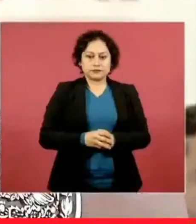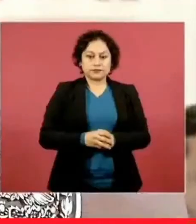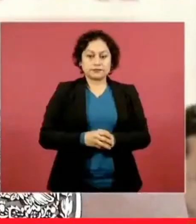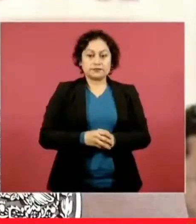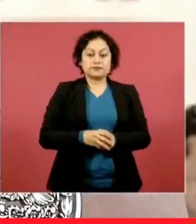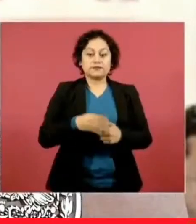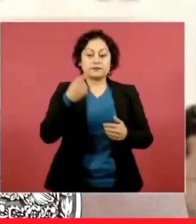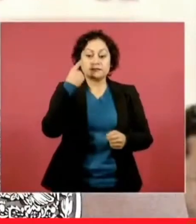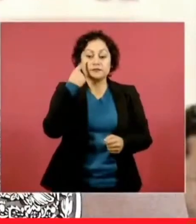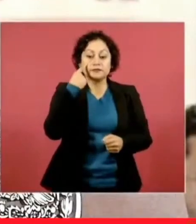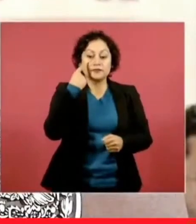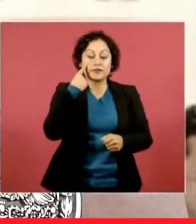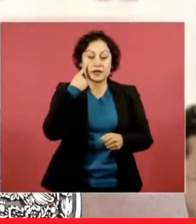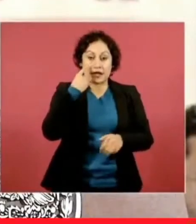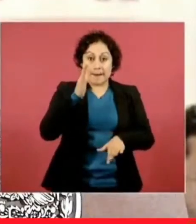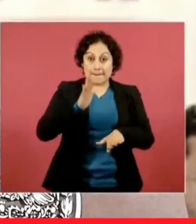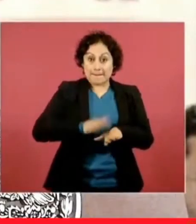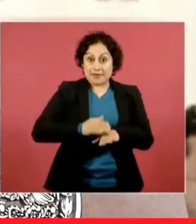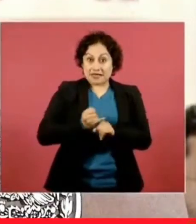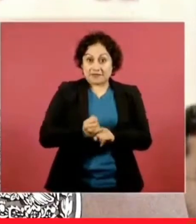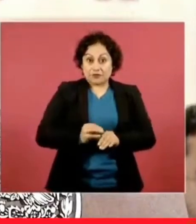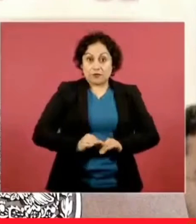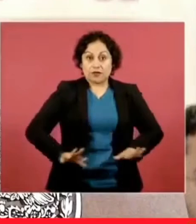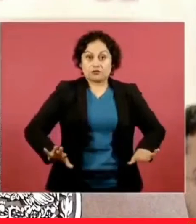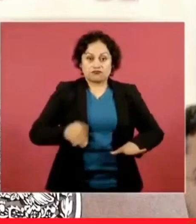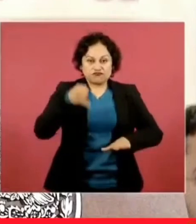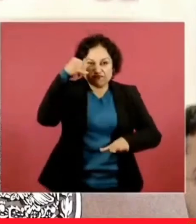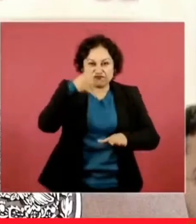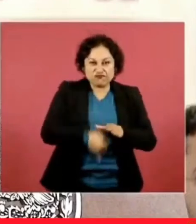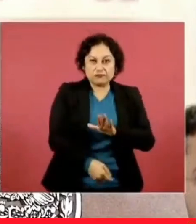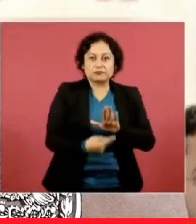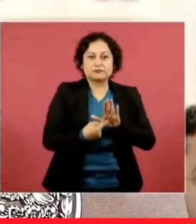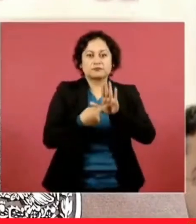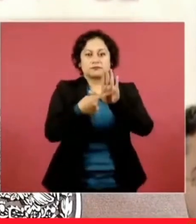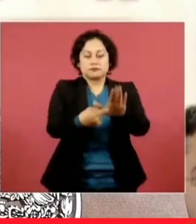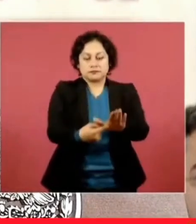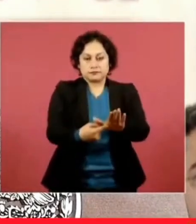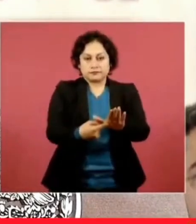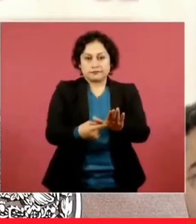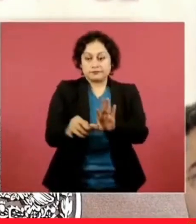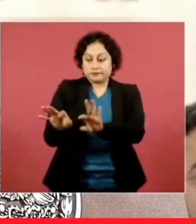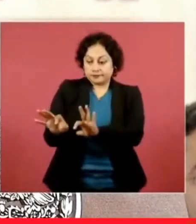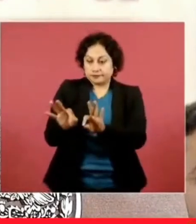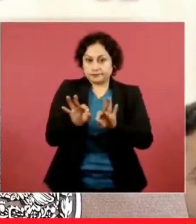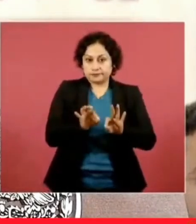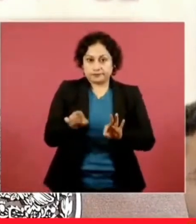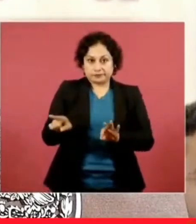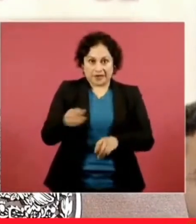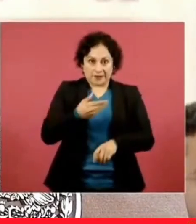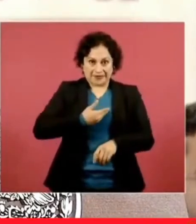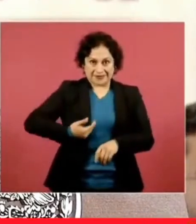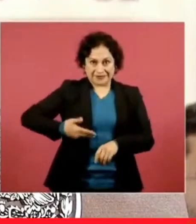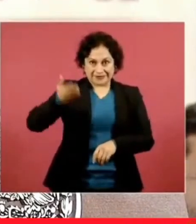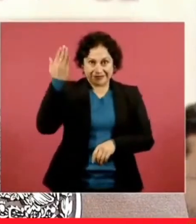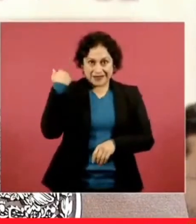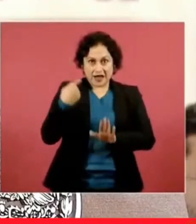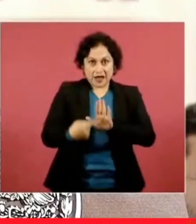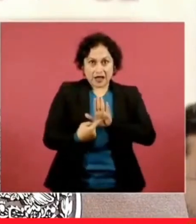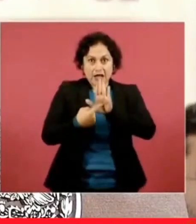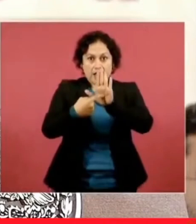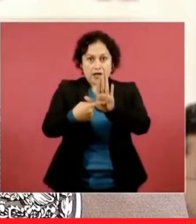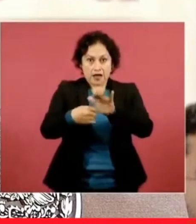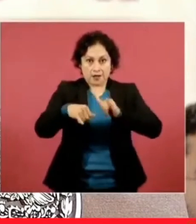despliegue, tomamos el mapa que el señor presidente nos presentó hace un par de semanas de los caminos rurales